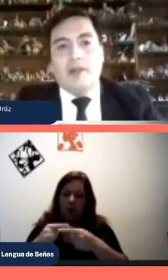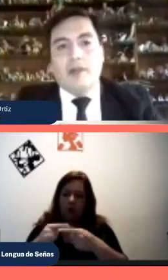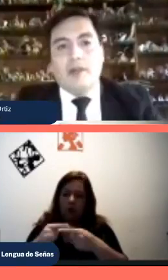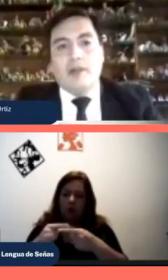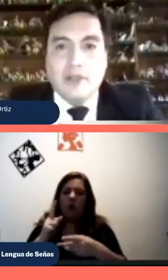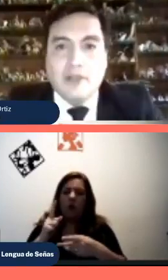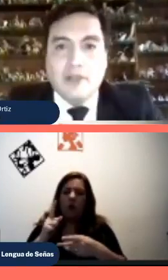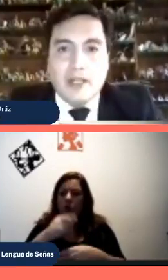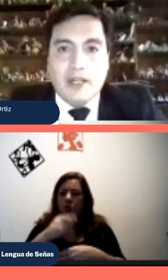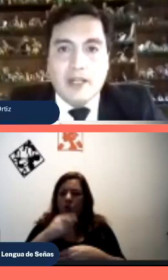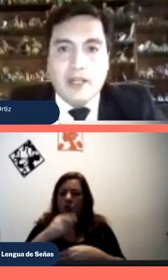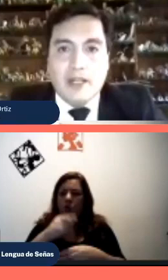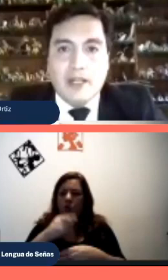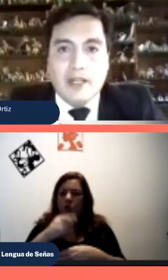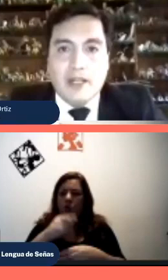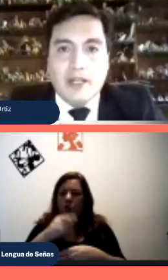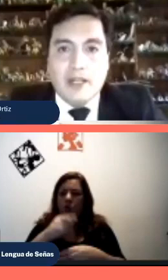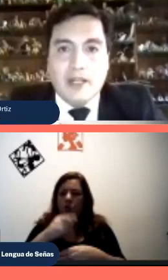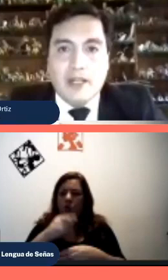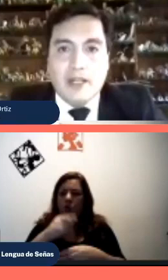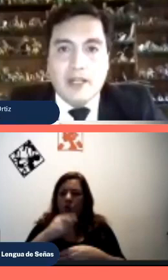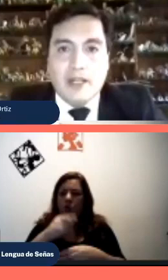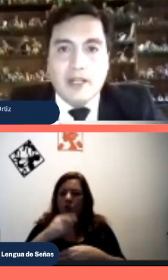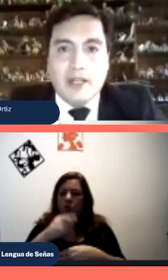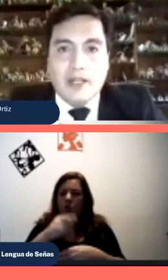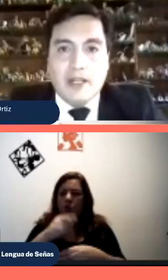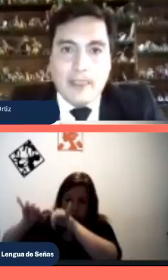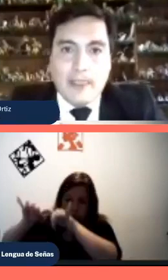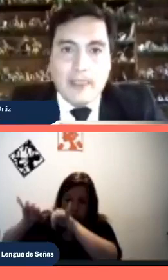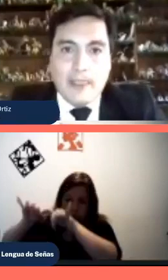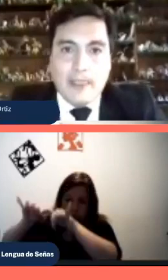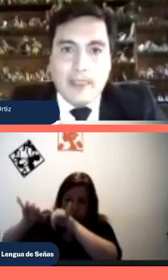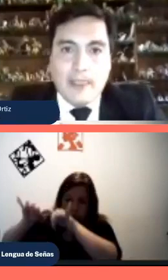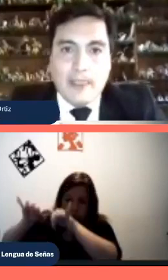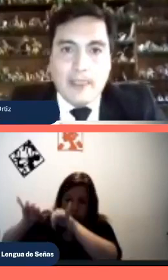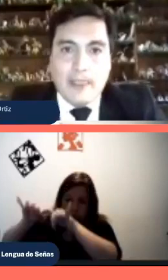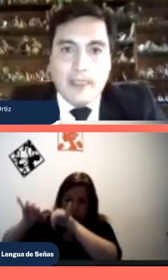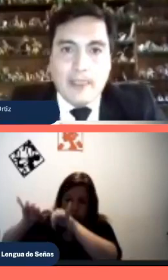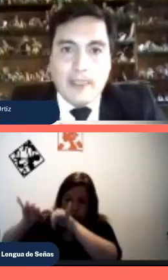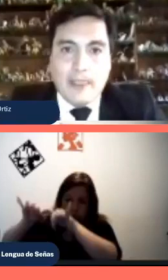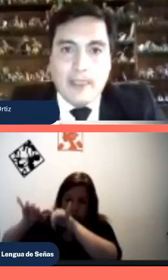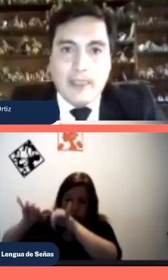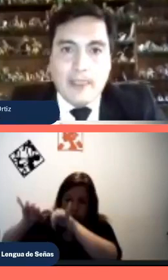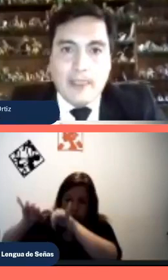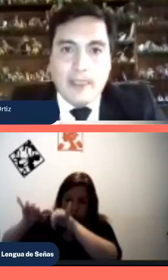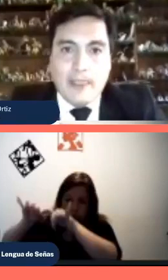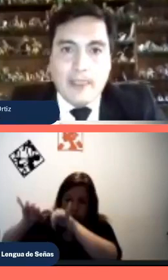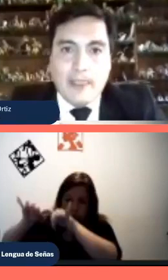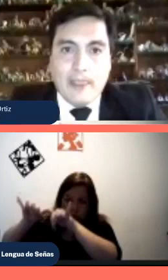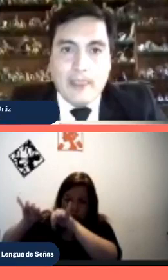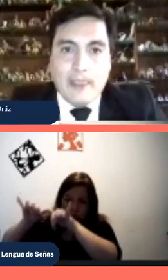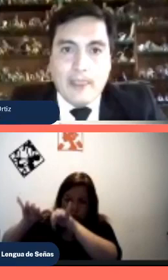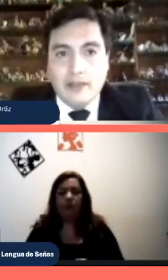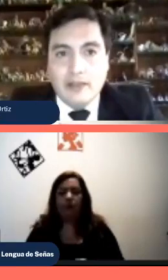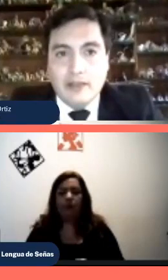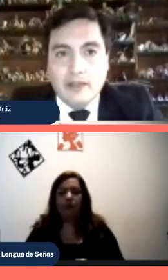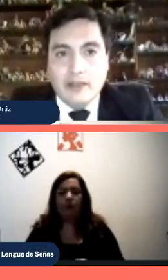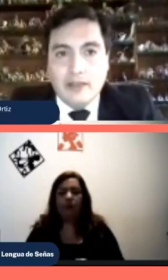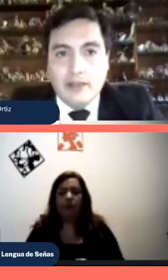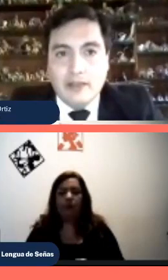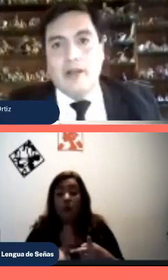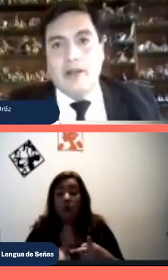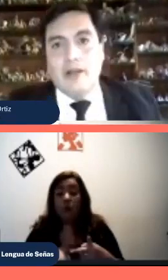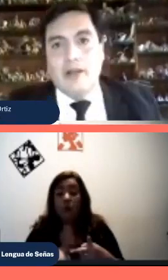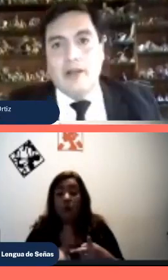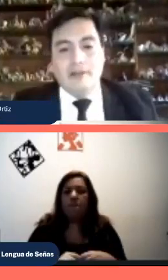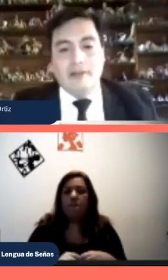para efecto de proteger el patrimonio que habría dentro de esta. Otro caso de perezoso gigante, que es ya un